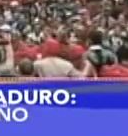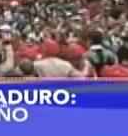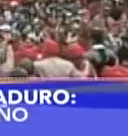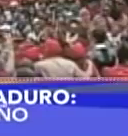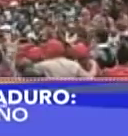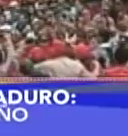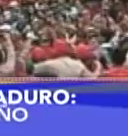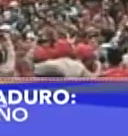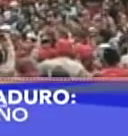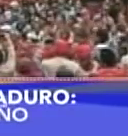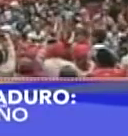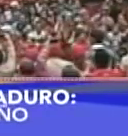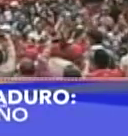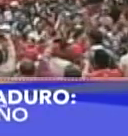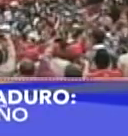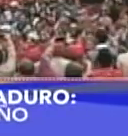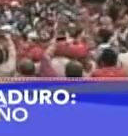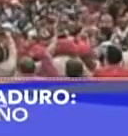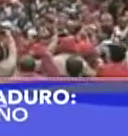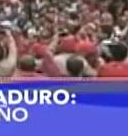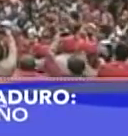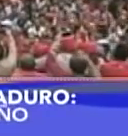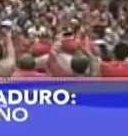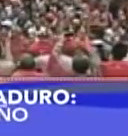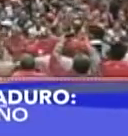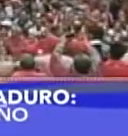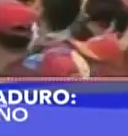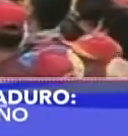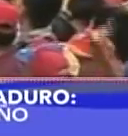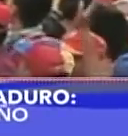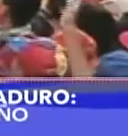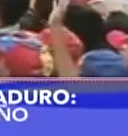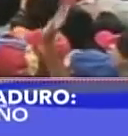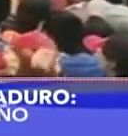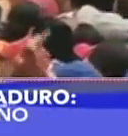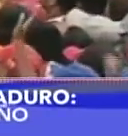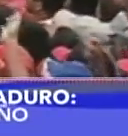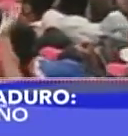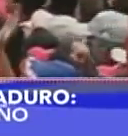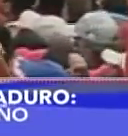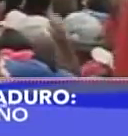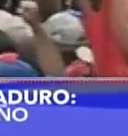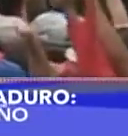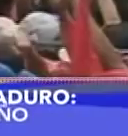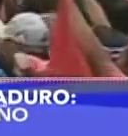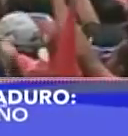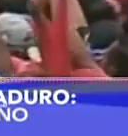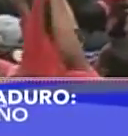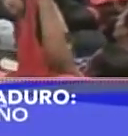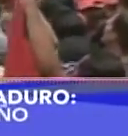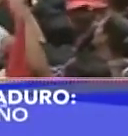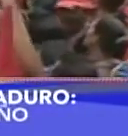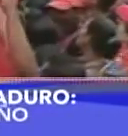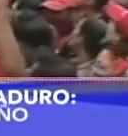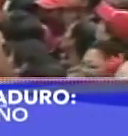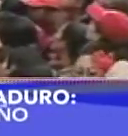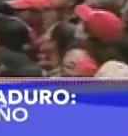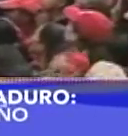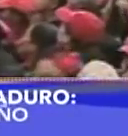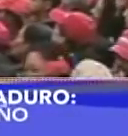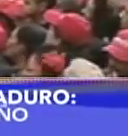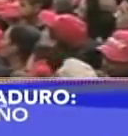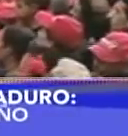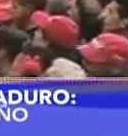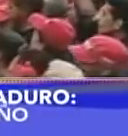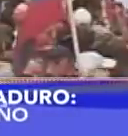invisibles. Por eso ellos no pueden entender que en Venezuela haya elecciones y los invisibles se hagan invencibles, triunfemos